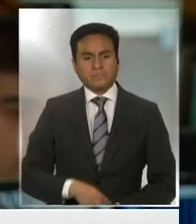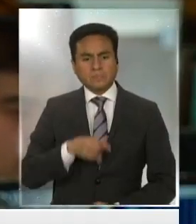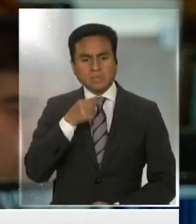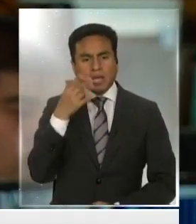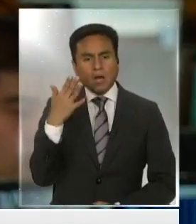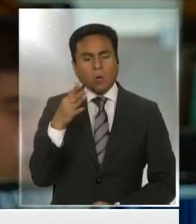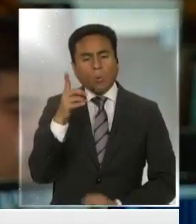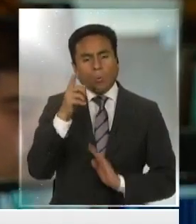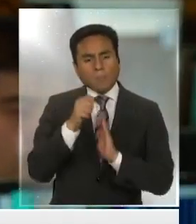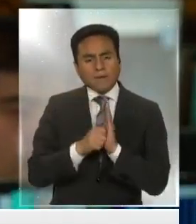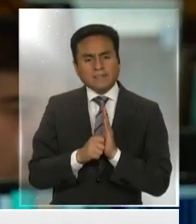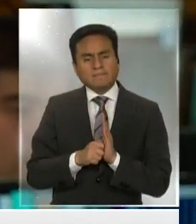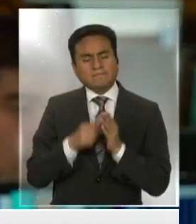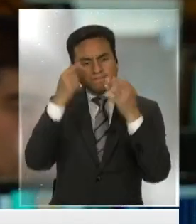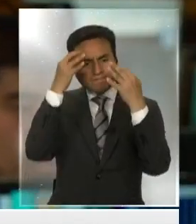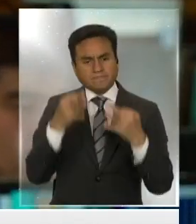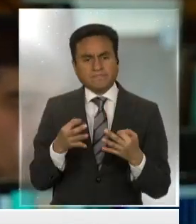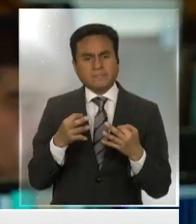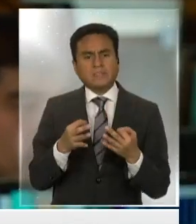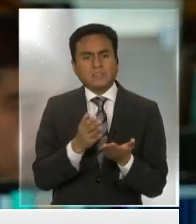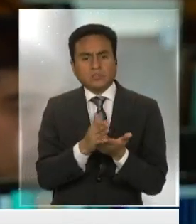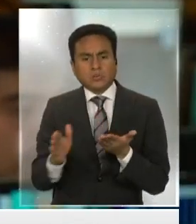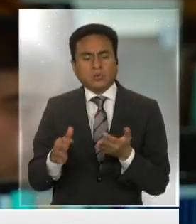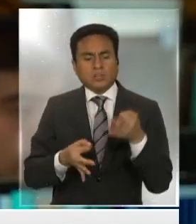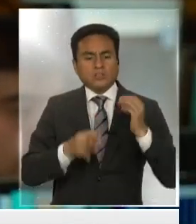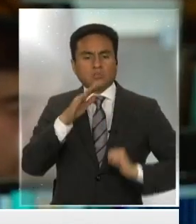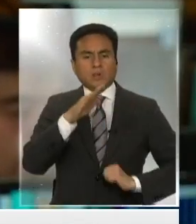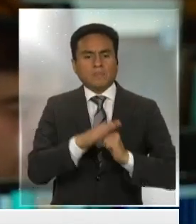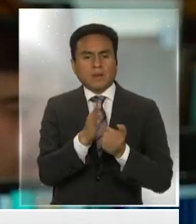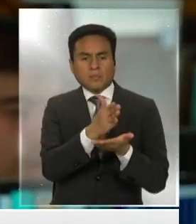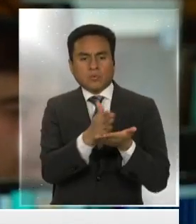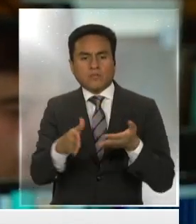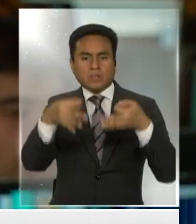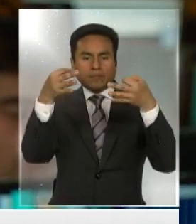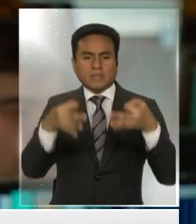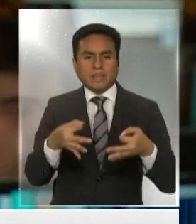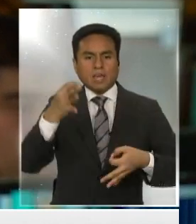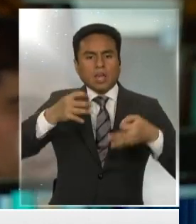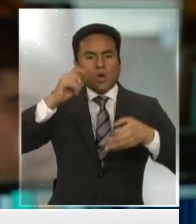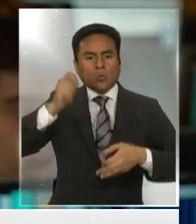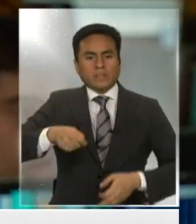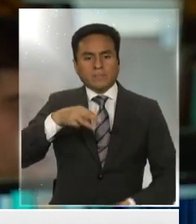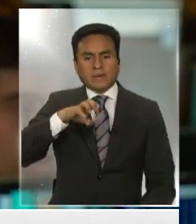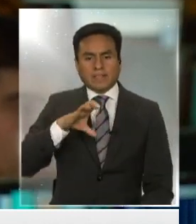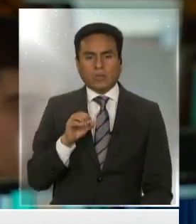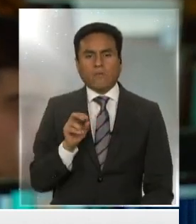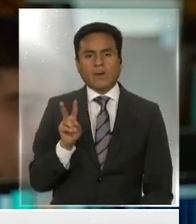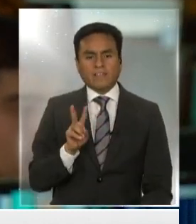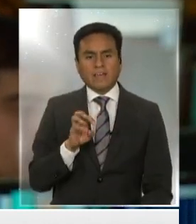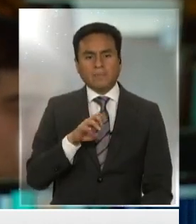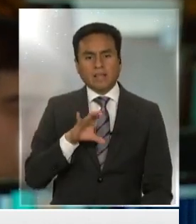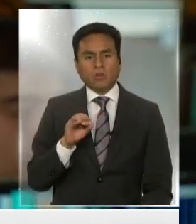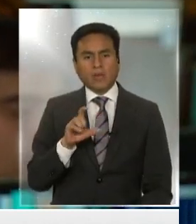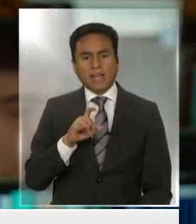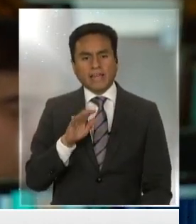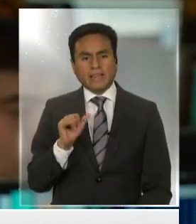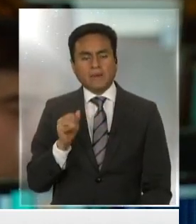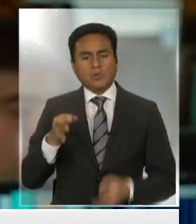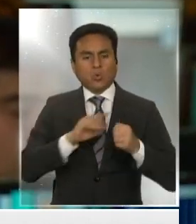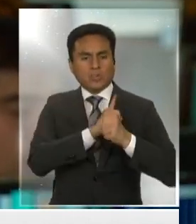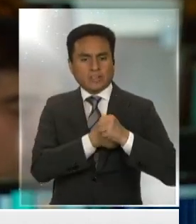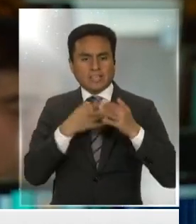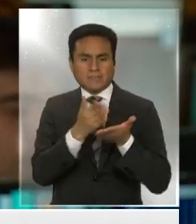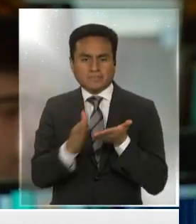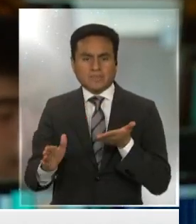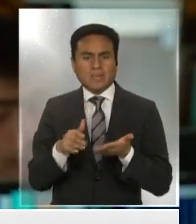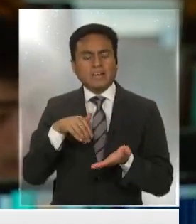A poco más de un mes de que se decidiera su destitución, la Corte Suprema removió definitivamente a los jueces Marcelo Vázquez y Emilio Elgueta del Poder Judicial